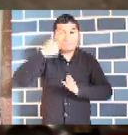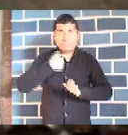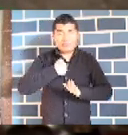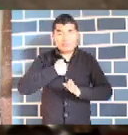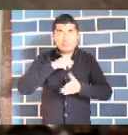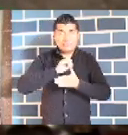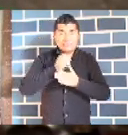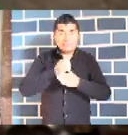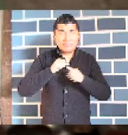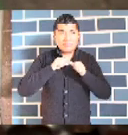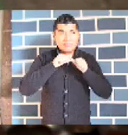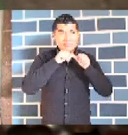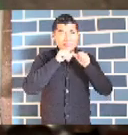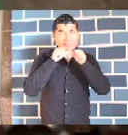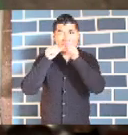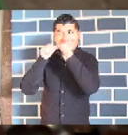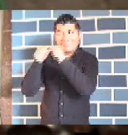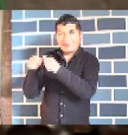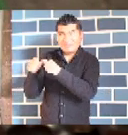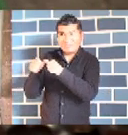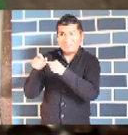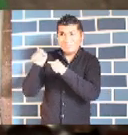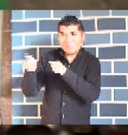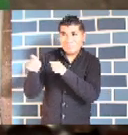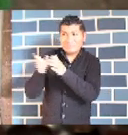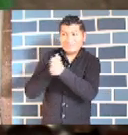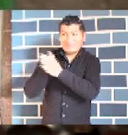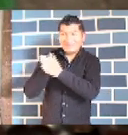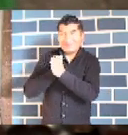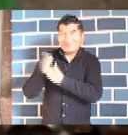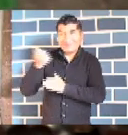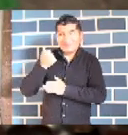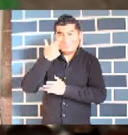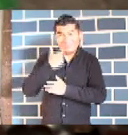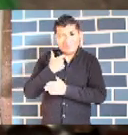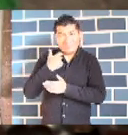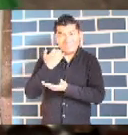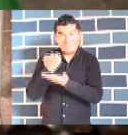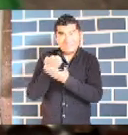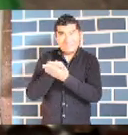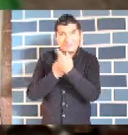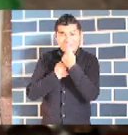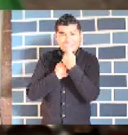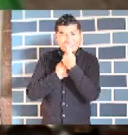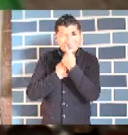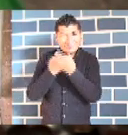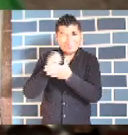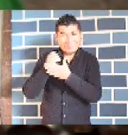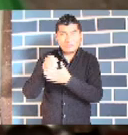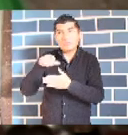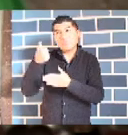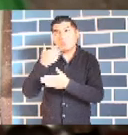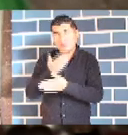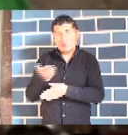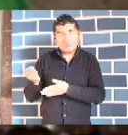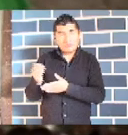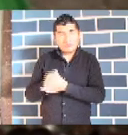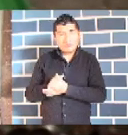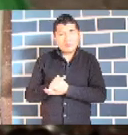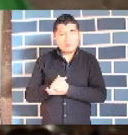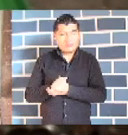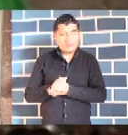seguimos nuestros intereses ideológicos económicos o de otro tipo